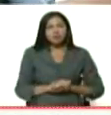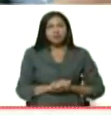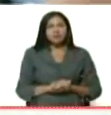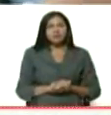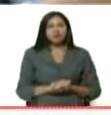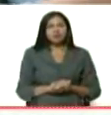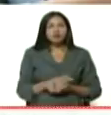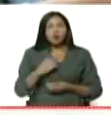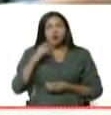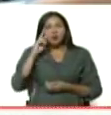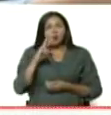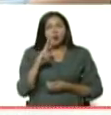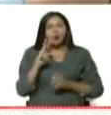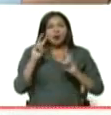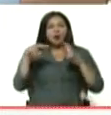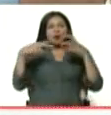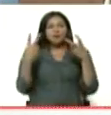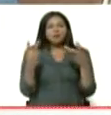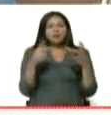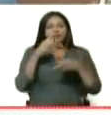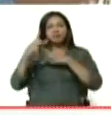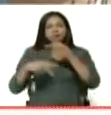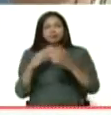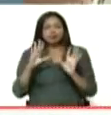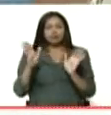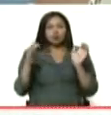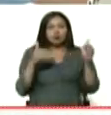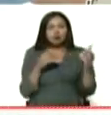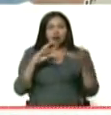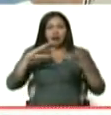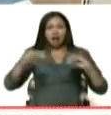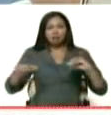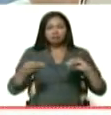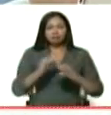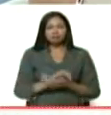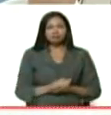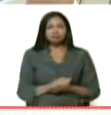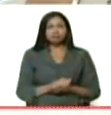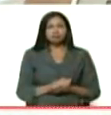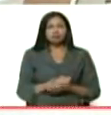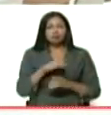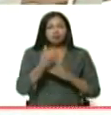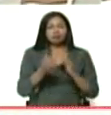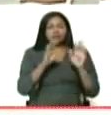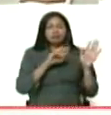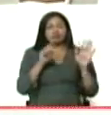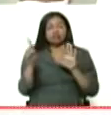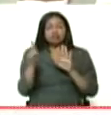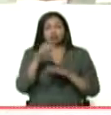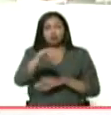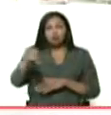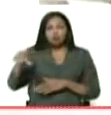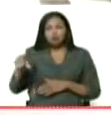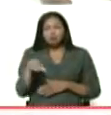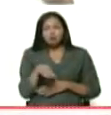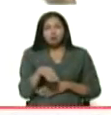Hemos visto el tema de la producción de los CLAP en el plan de 16 estados, Leal Tellería,